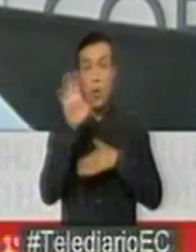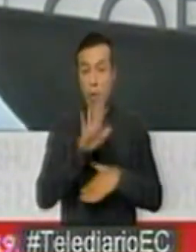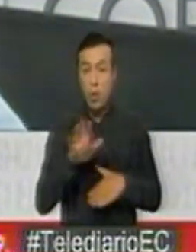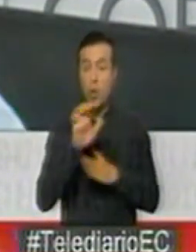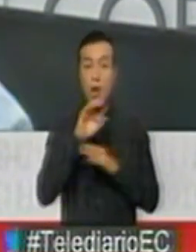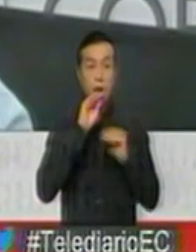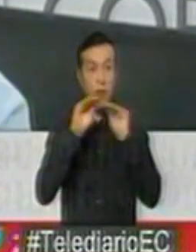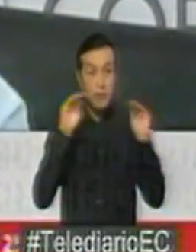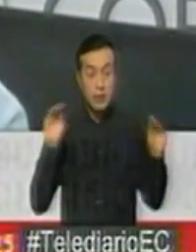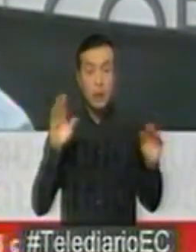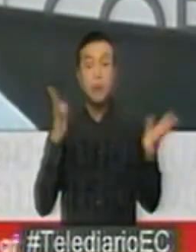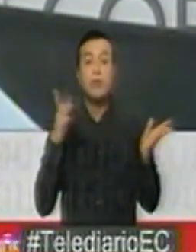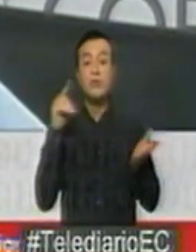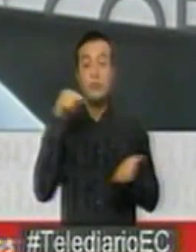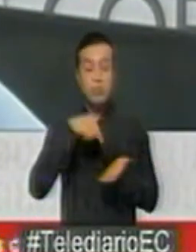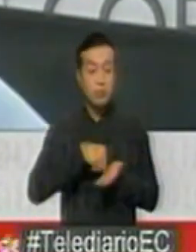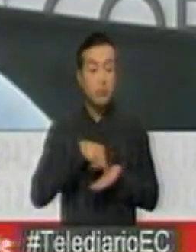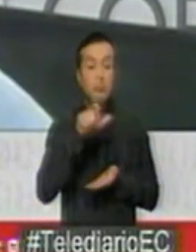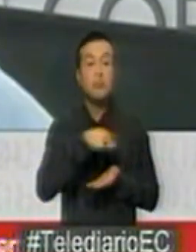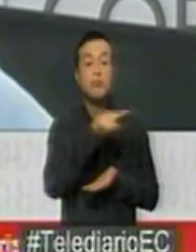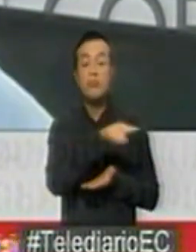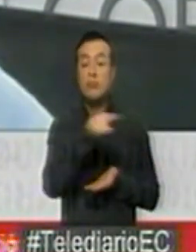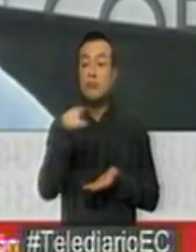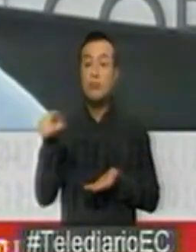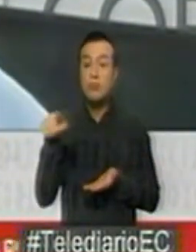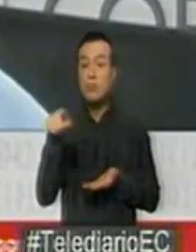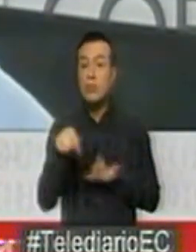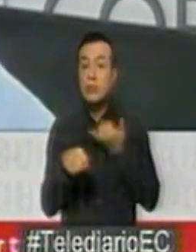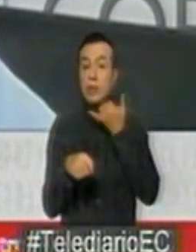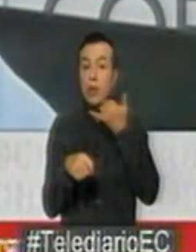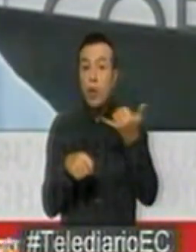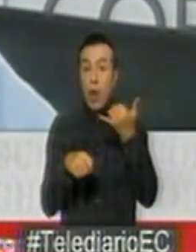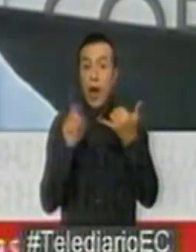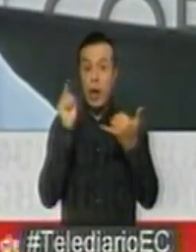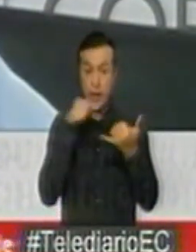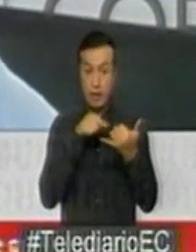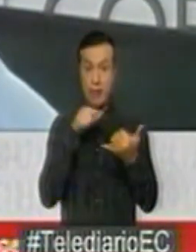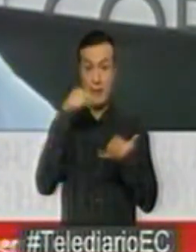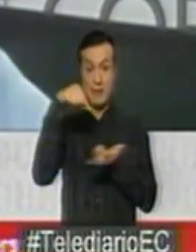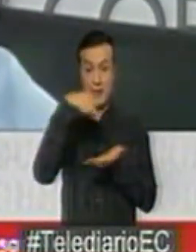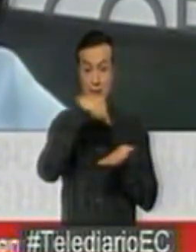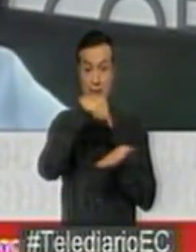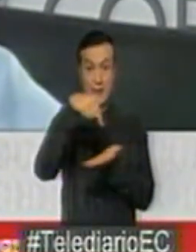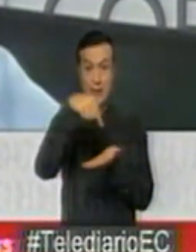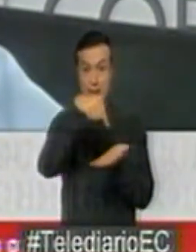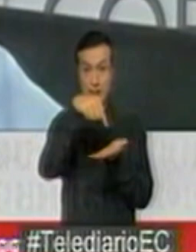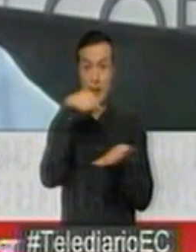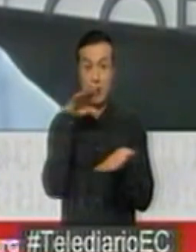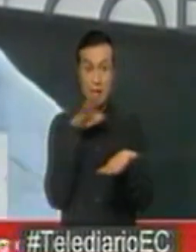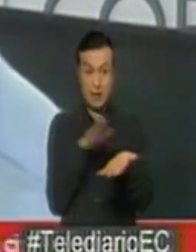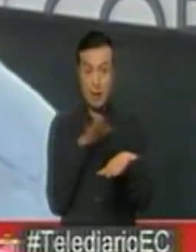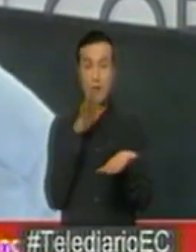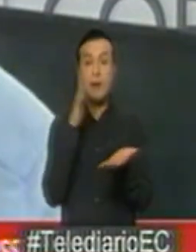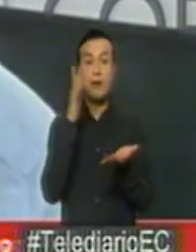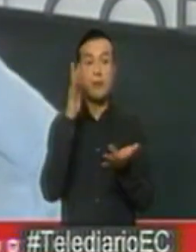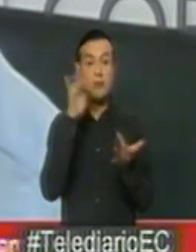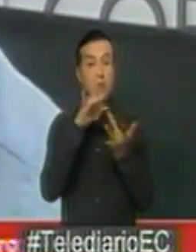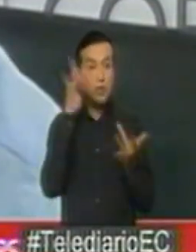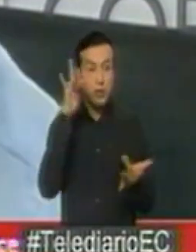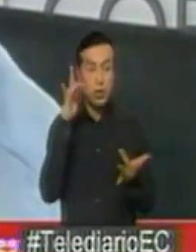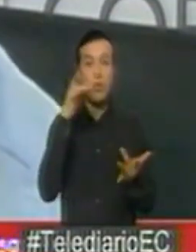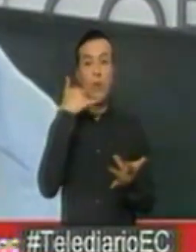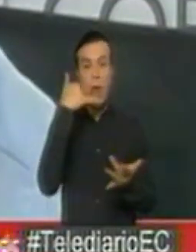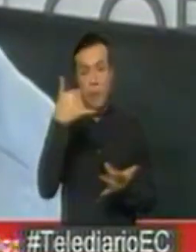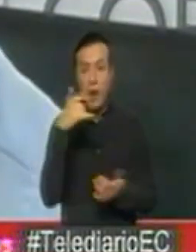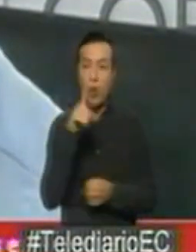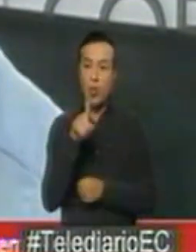poder georreferenciar la ubicación a través del teléfono móvil y poder aplicar conjuntamente con la línea 171 y con todo